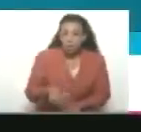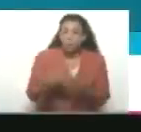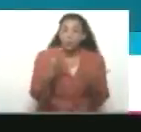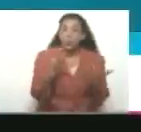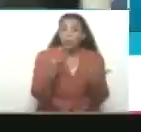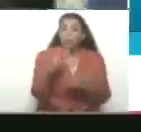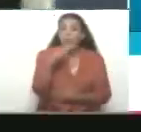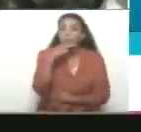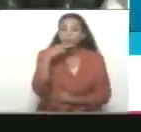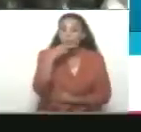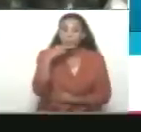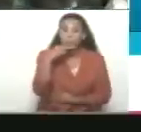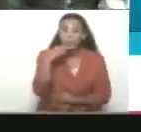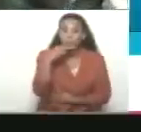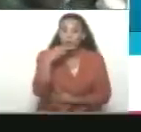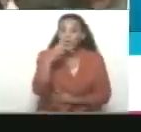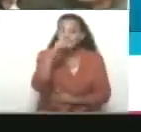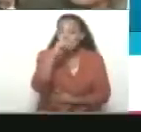tragedia